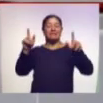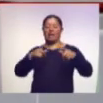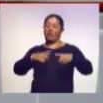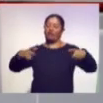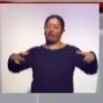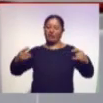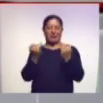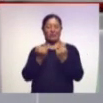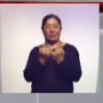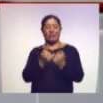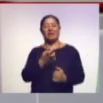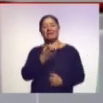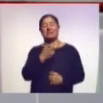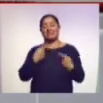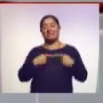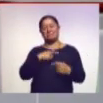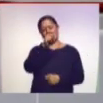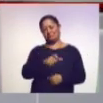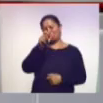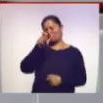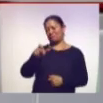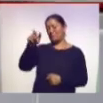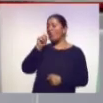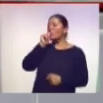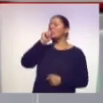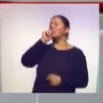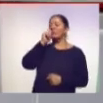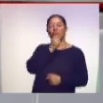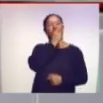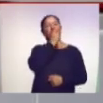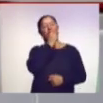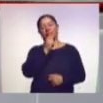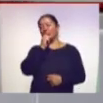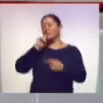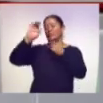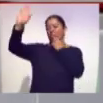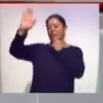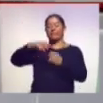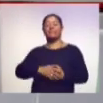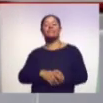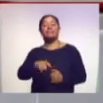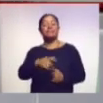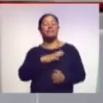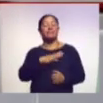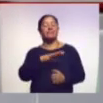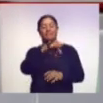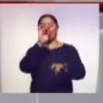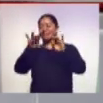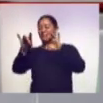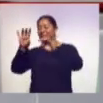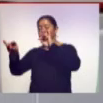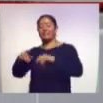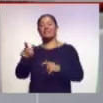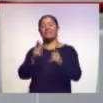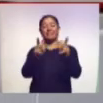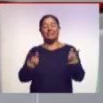vez más pues esos talentos, en donde no solamente están dirigiendo en ligas de tercera o cuarta división, e inclusive ya llegan a dirigir en la Liga MX